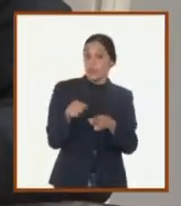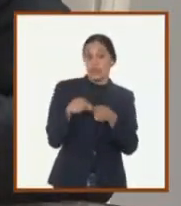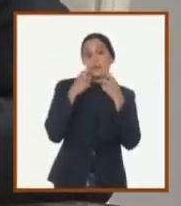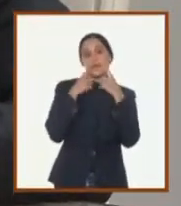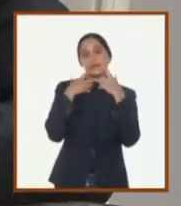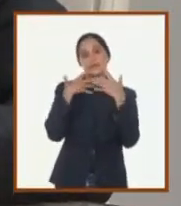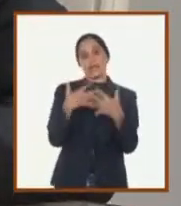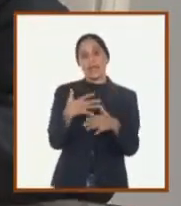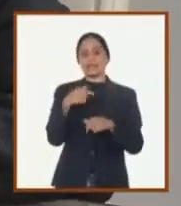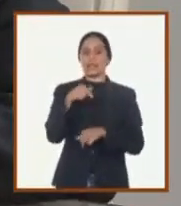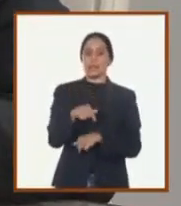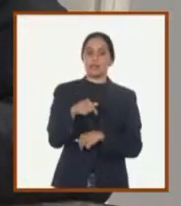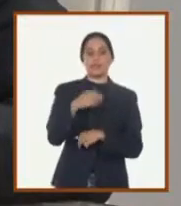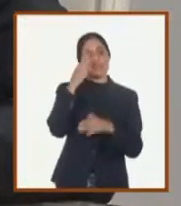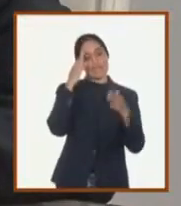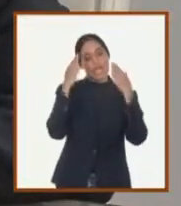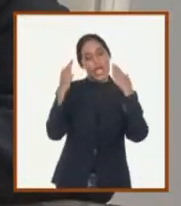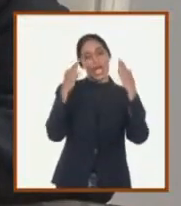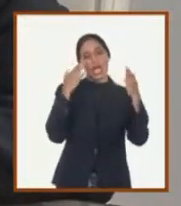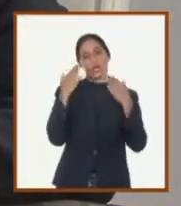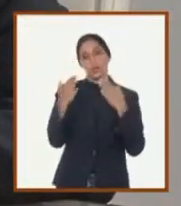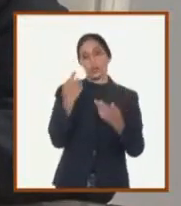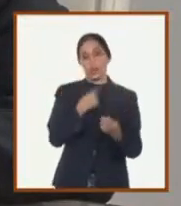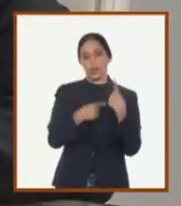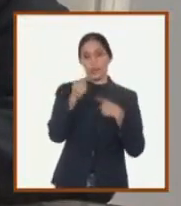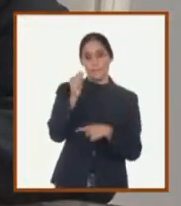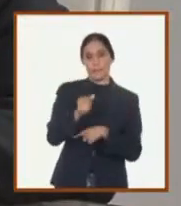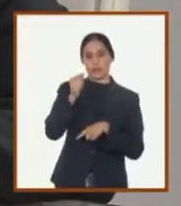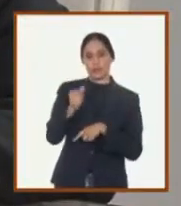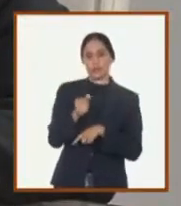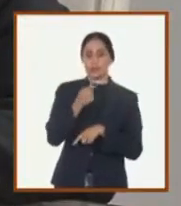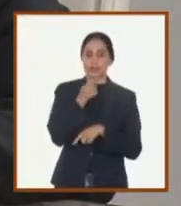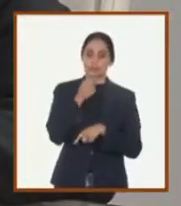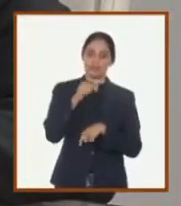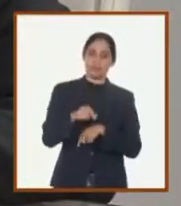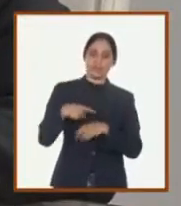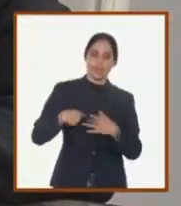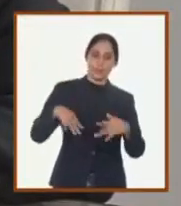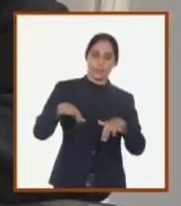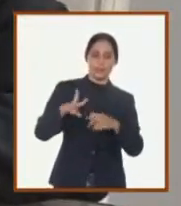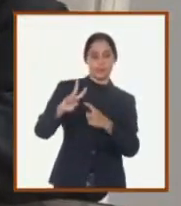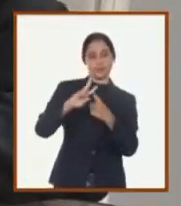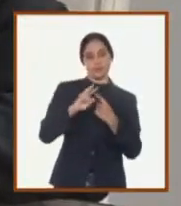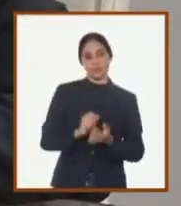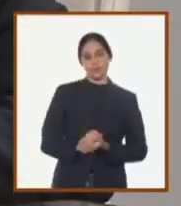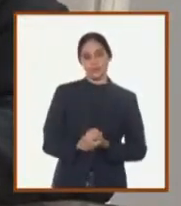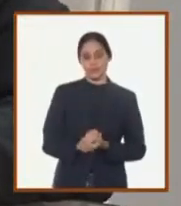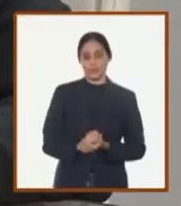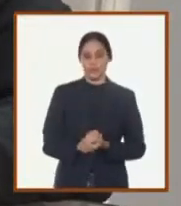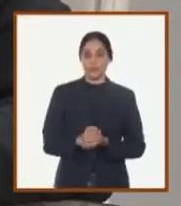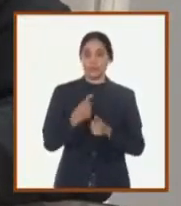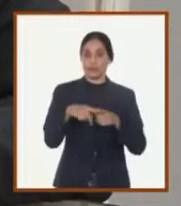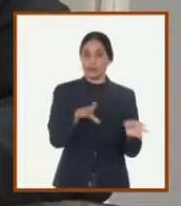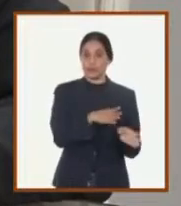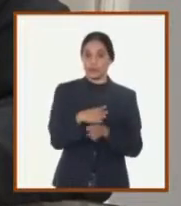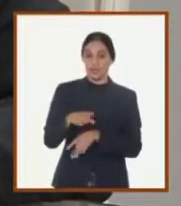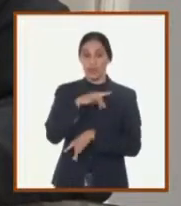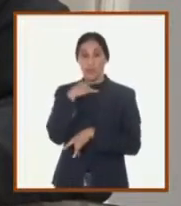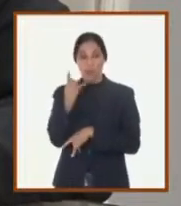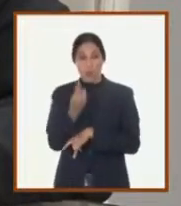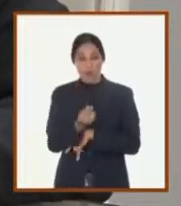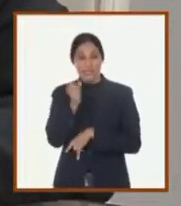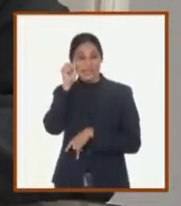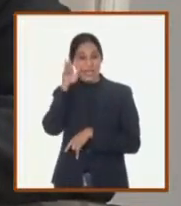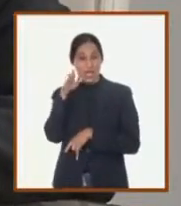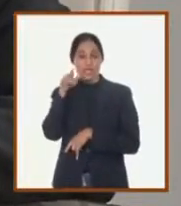viven nuestro saludo desde esta mesa redonda por supuesto la muerte de Celia el